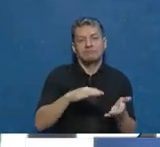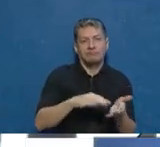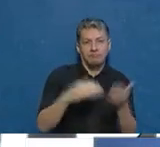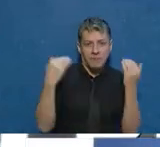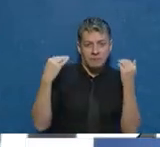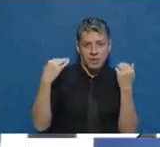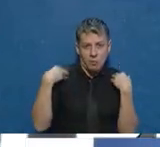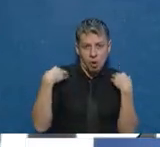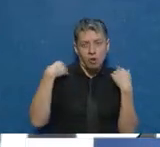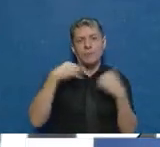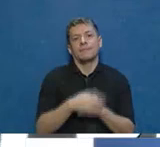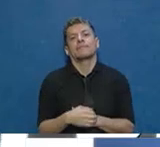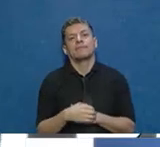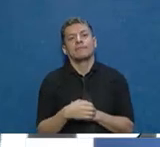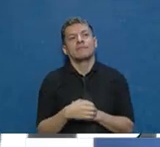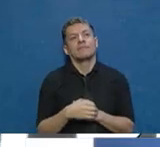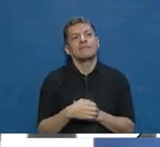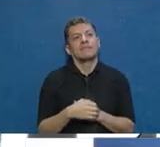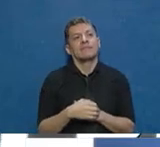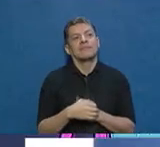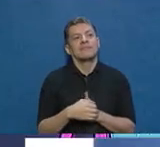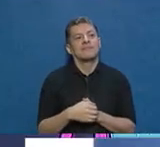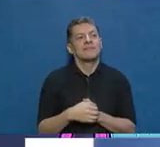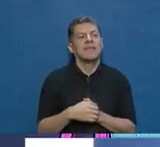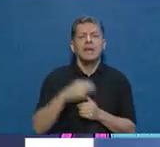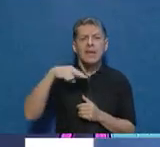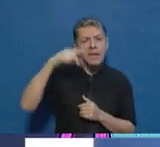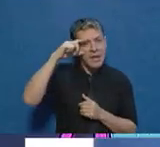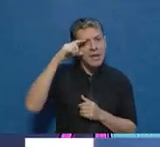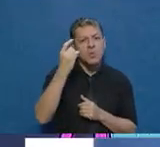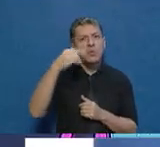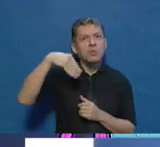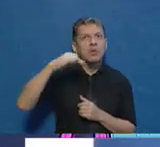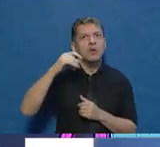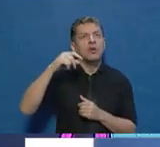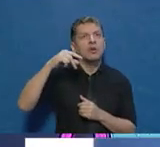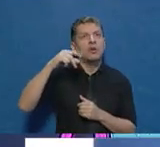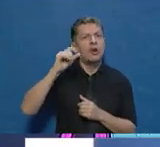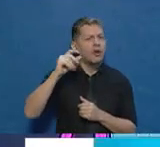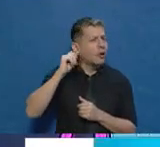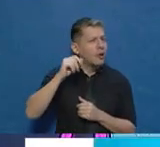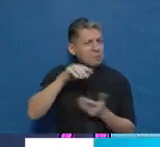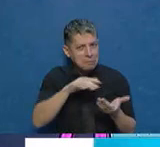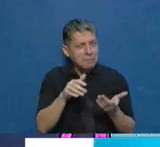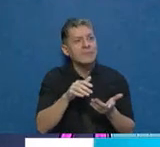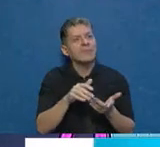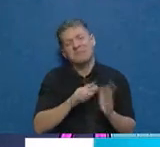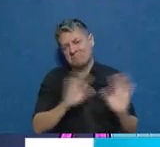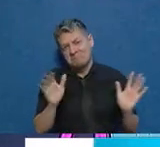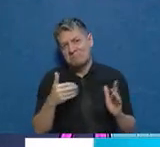dice neumólogo, en España se dice neumólogo, acá es neumonólogo. Bueno, muy bien. Caemos en el error, pero termina siendo